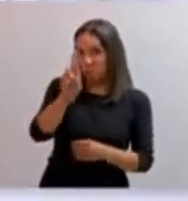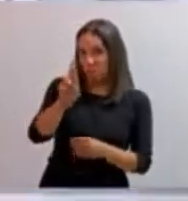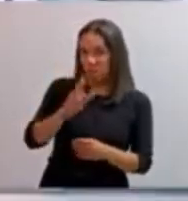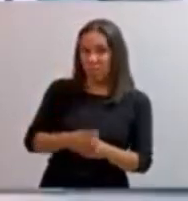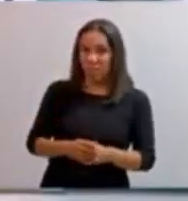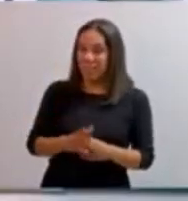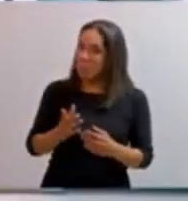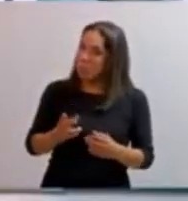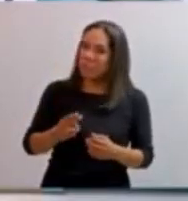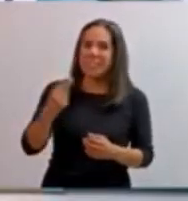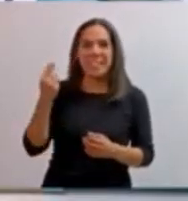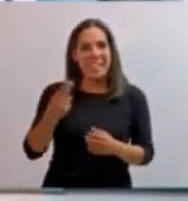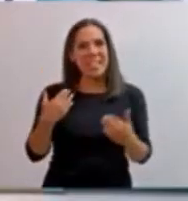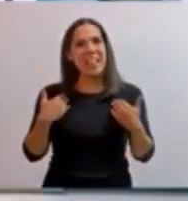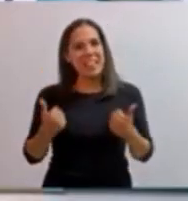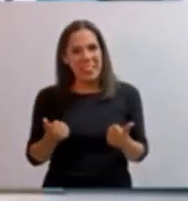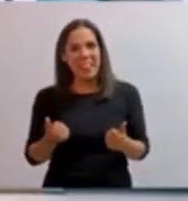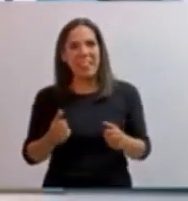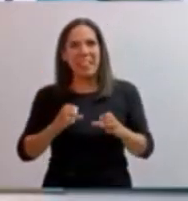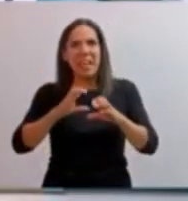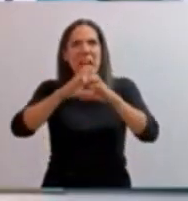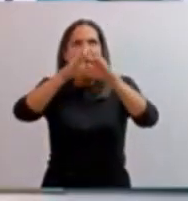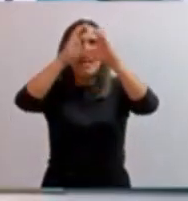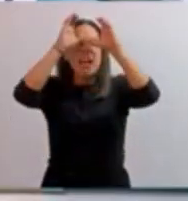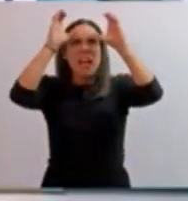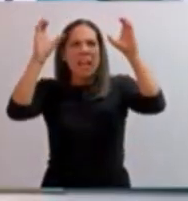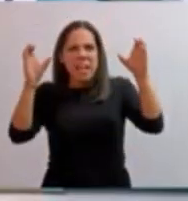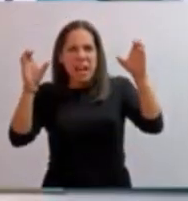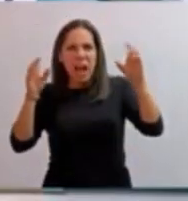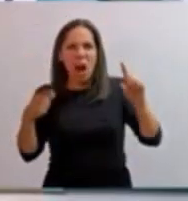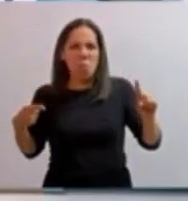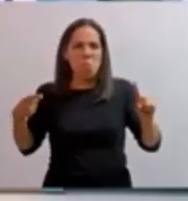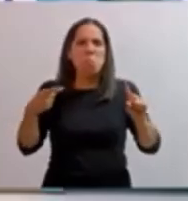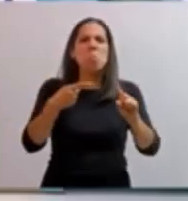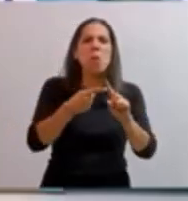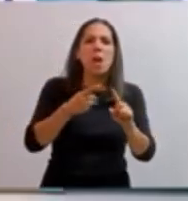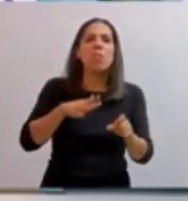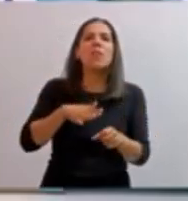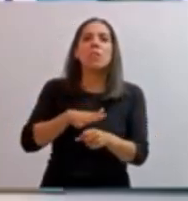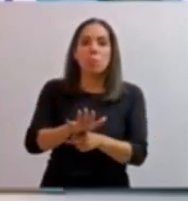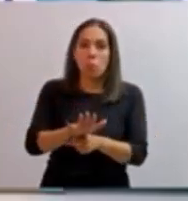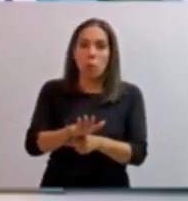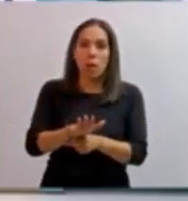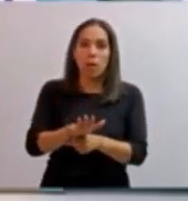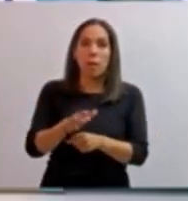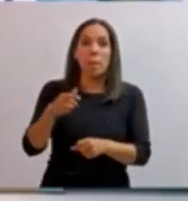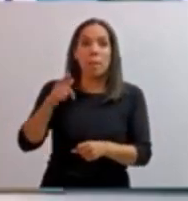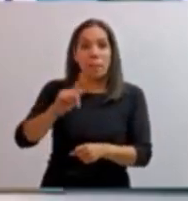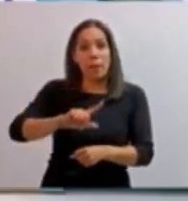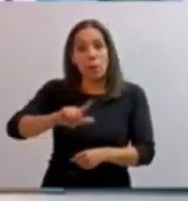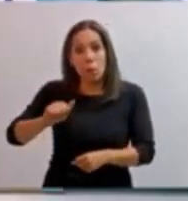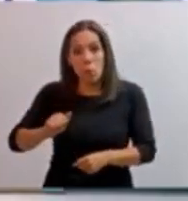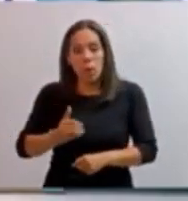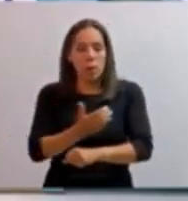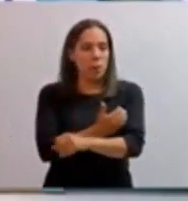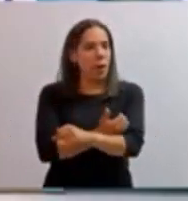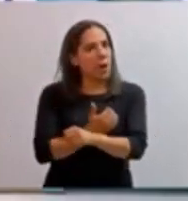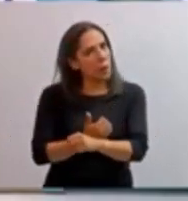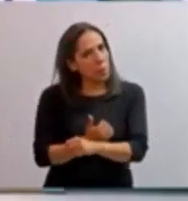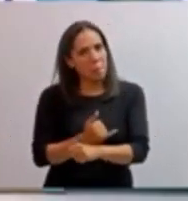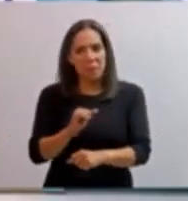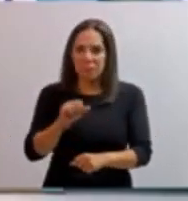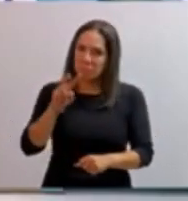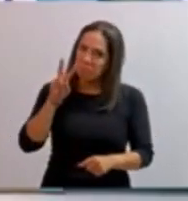supervisores deben tener claro el propósito a seguir, pero sobre todo dar un acompañamiento real. En este aspecto,